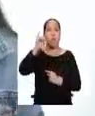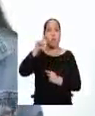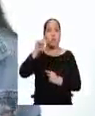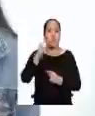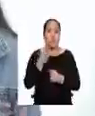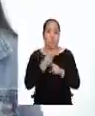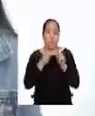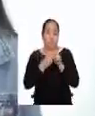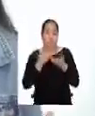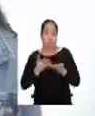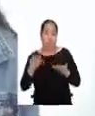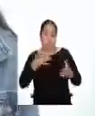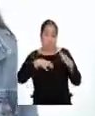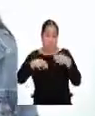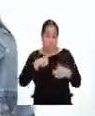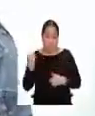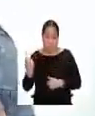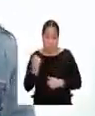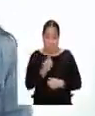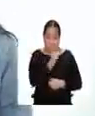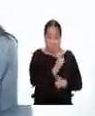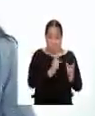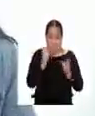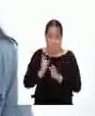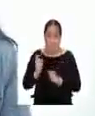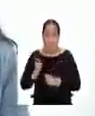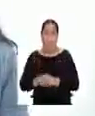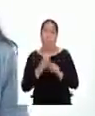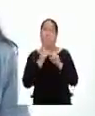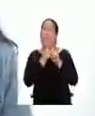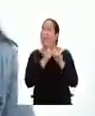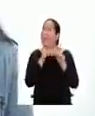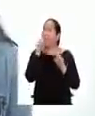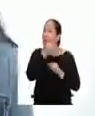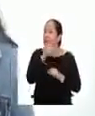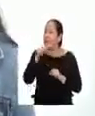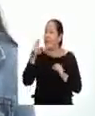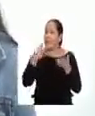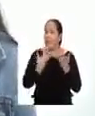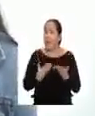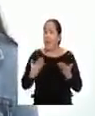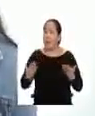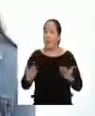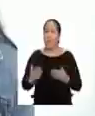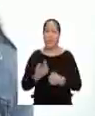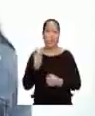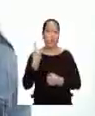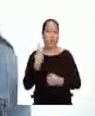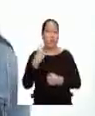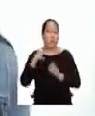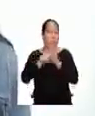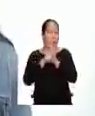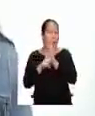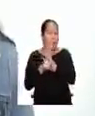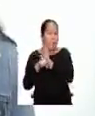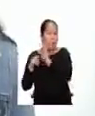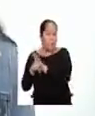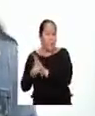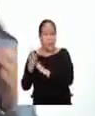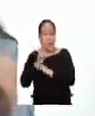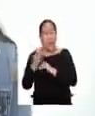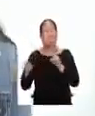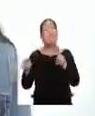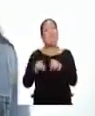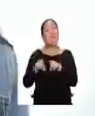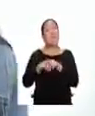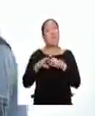que realizamos todas las personas. Pero esas acciones no necesariamente son negativas, sino que pueden